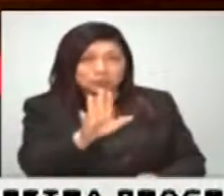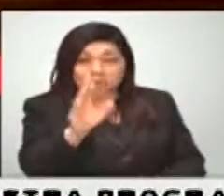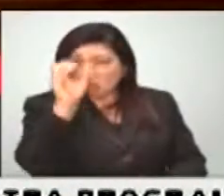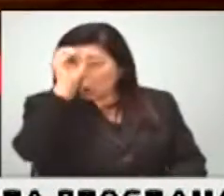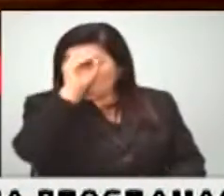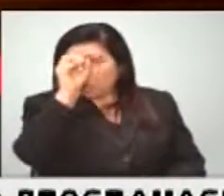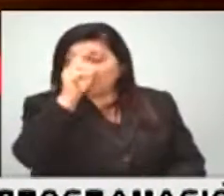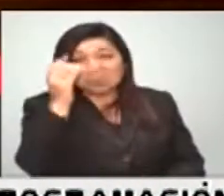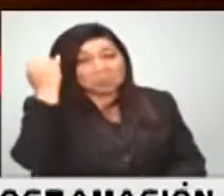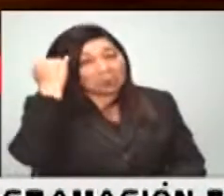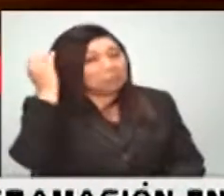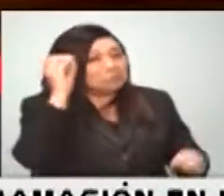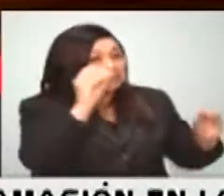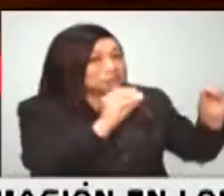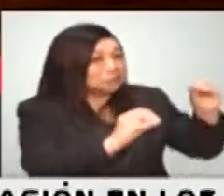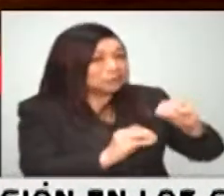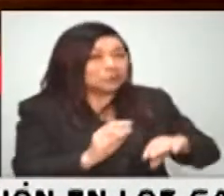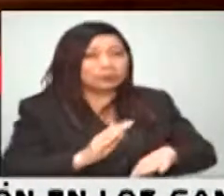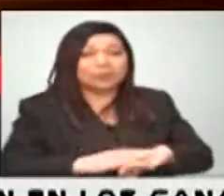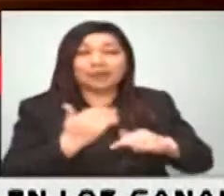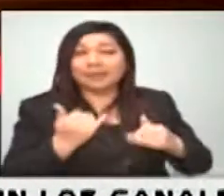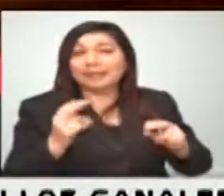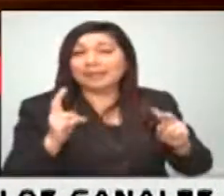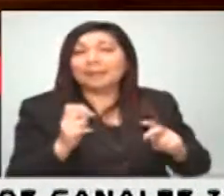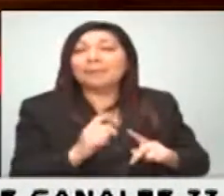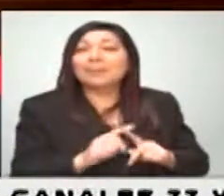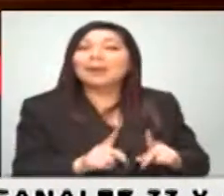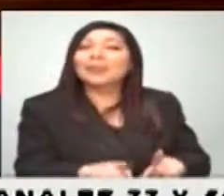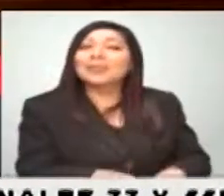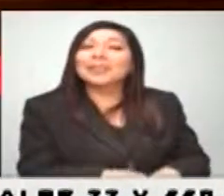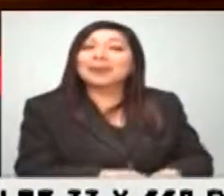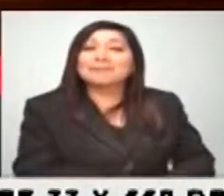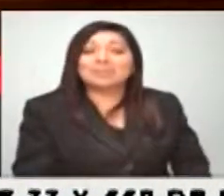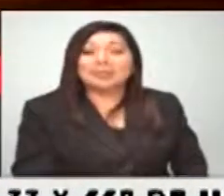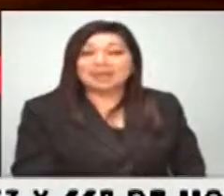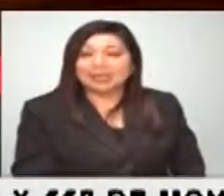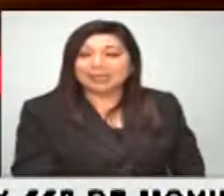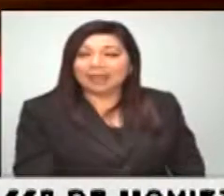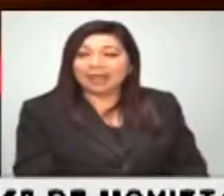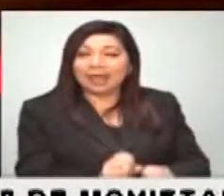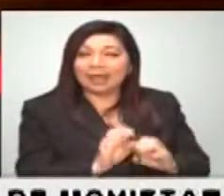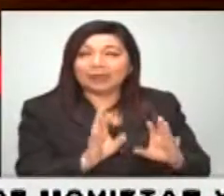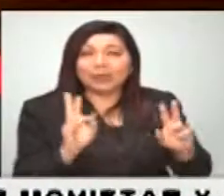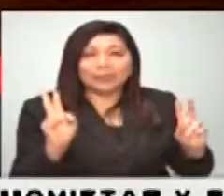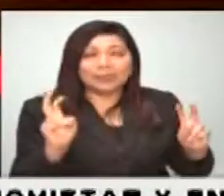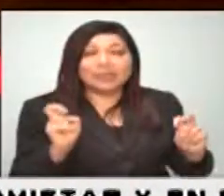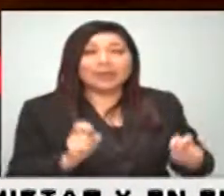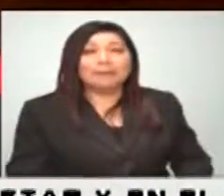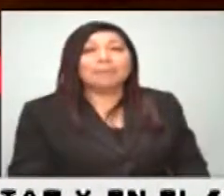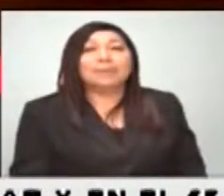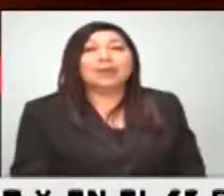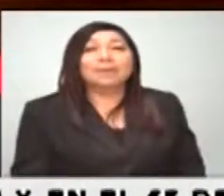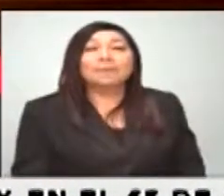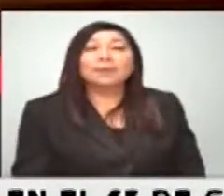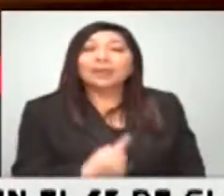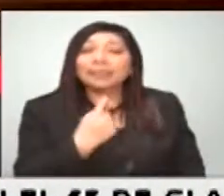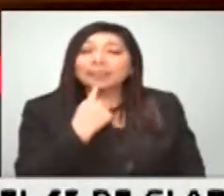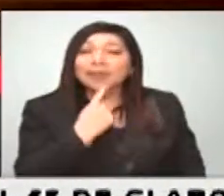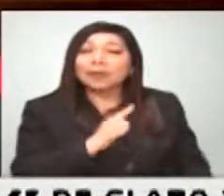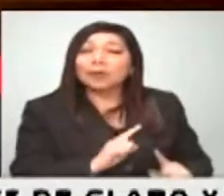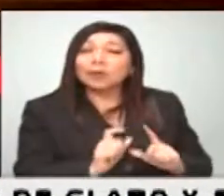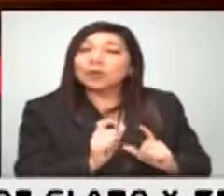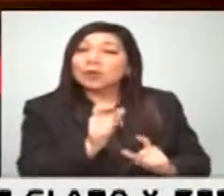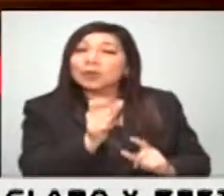opiniones y sugerencias en este tema, pero también a aclarar un tema, presidente. Como bien lo dijo alguno de